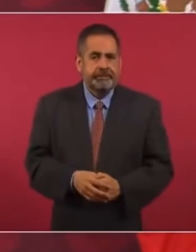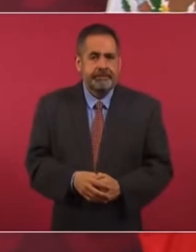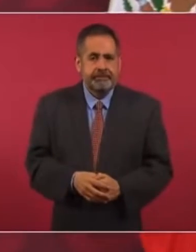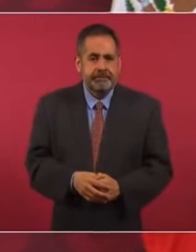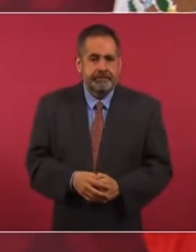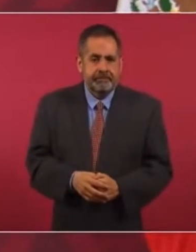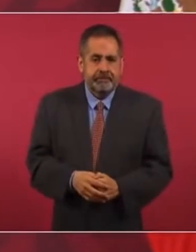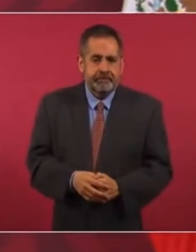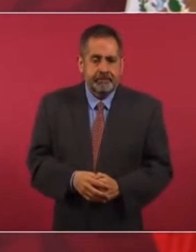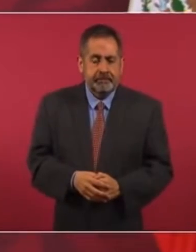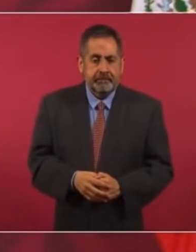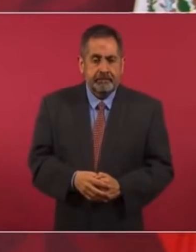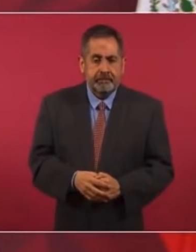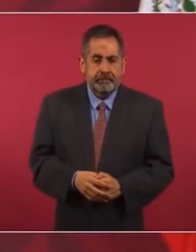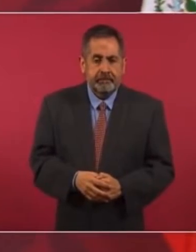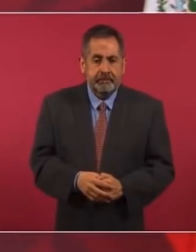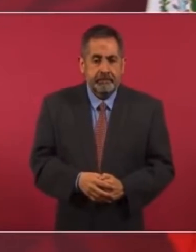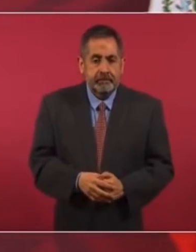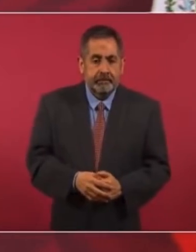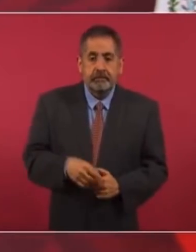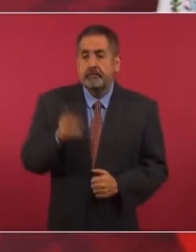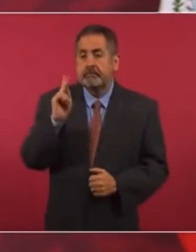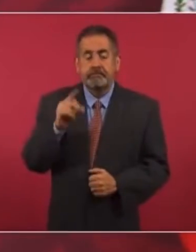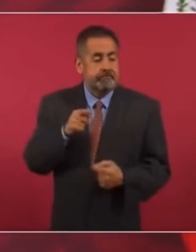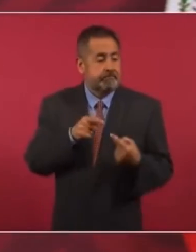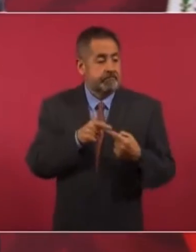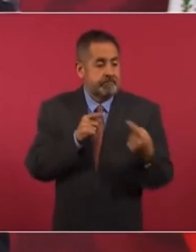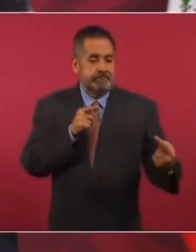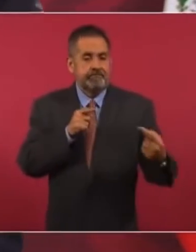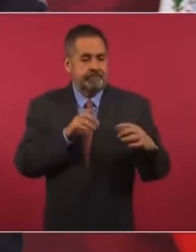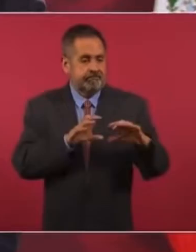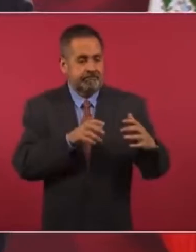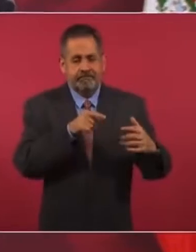Pero es que nuestros adversarios